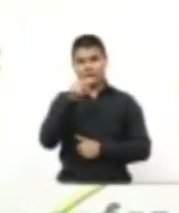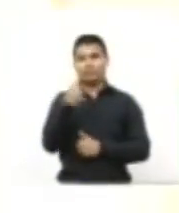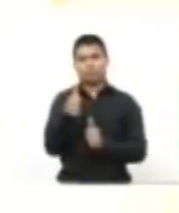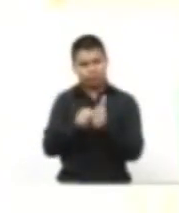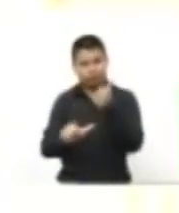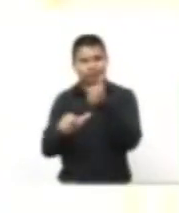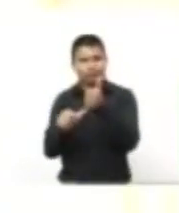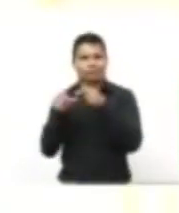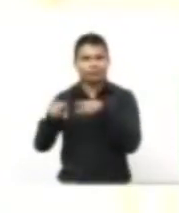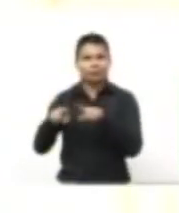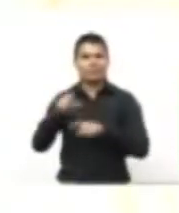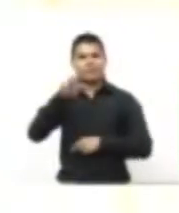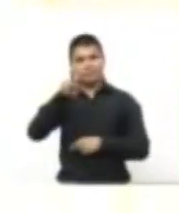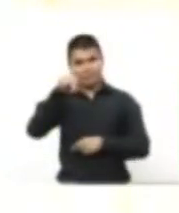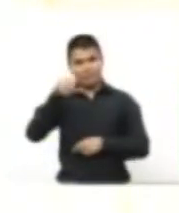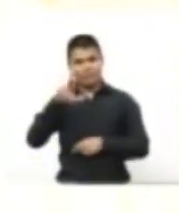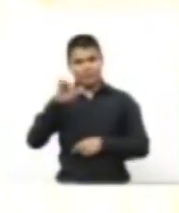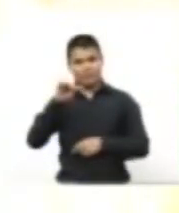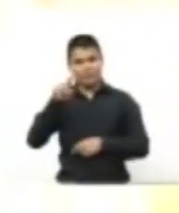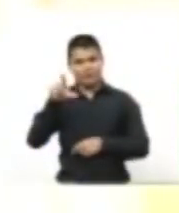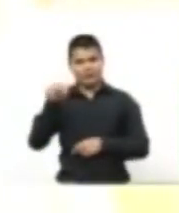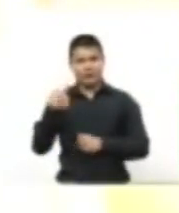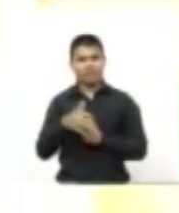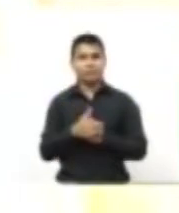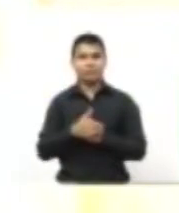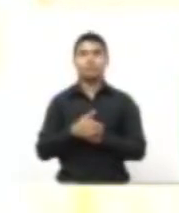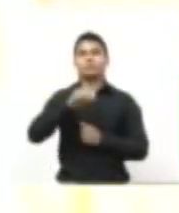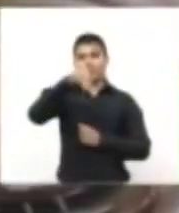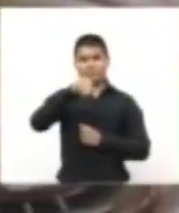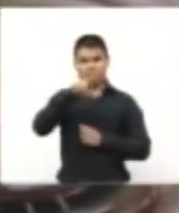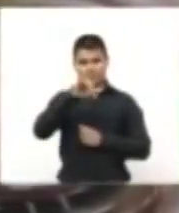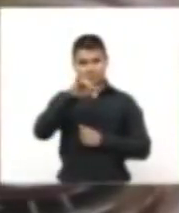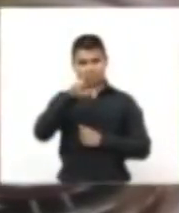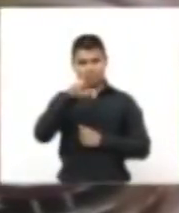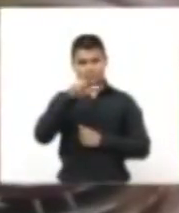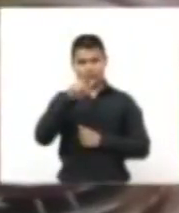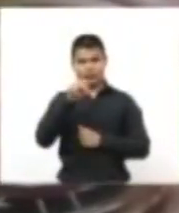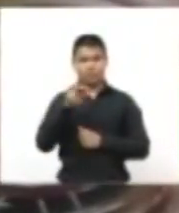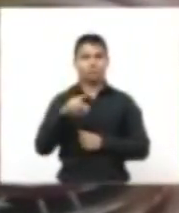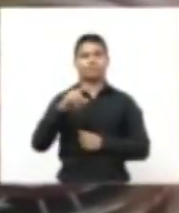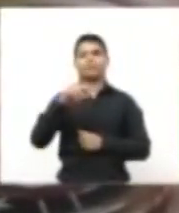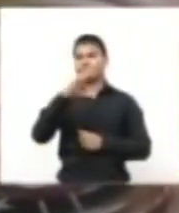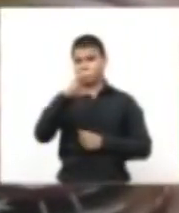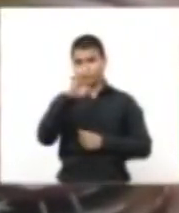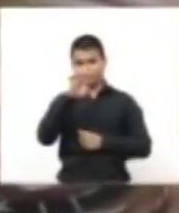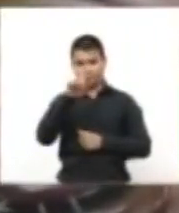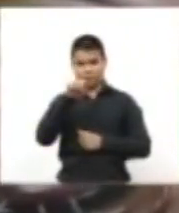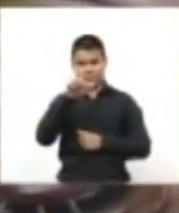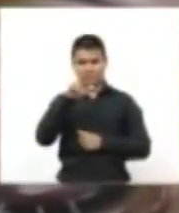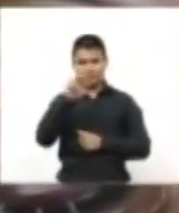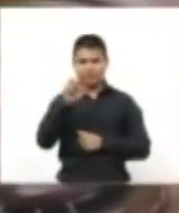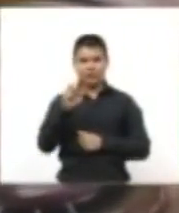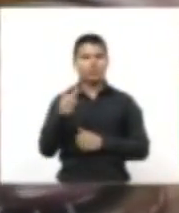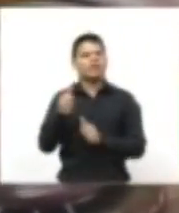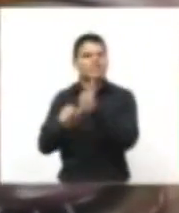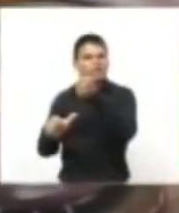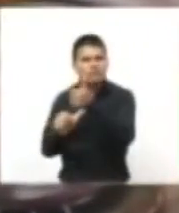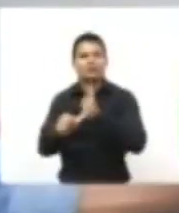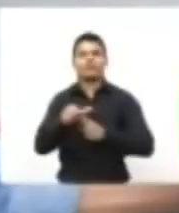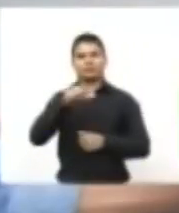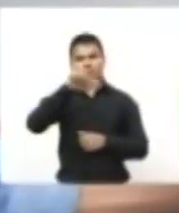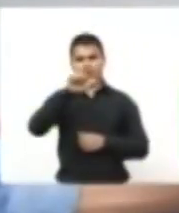Fernández, Magdalena Rosa Cotes y su delegado Elkin Carbonó, César Francisco Valle y su delegada Ana Patricia